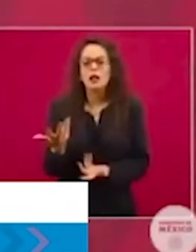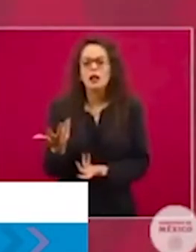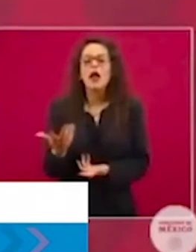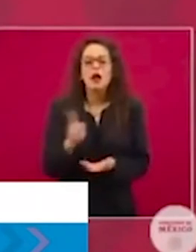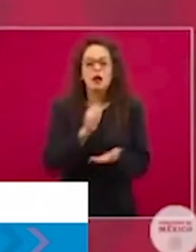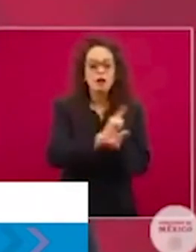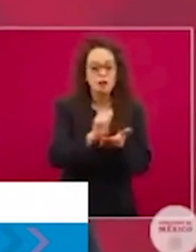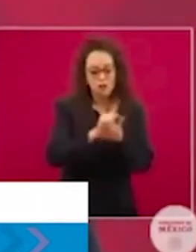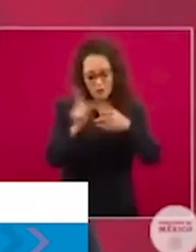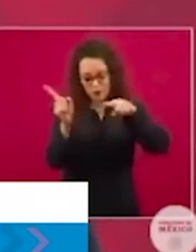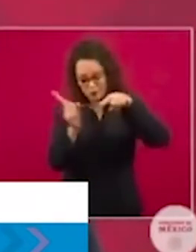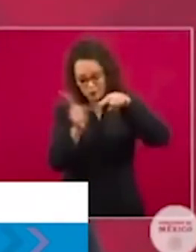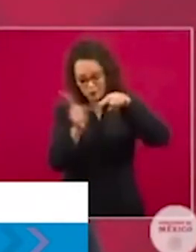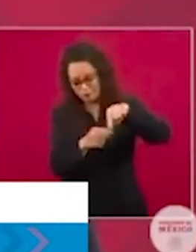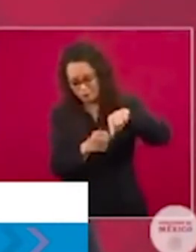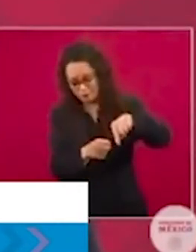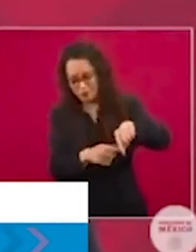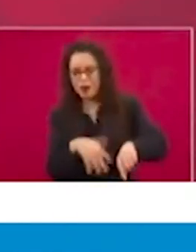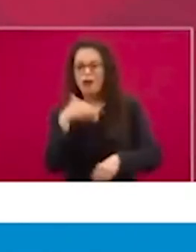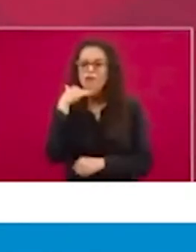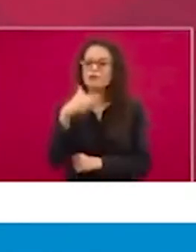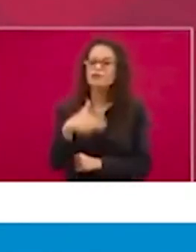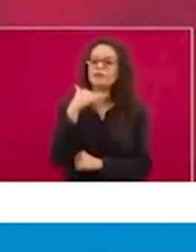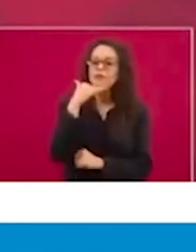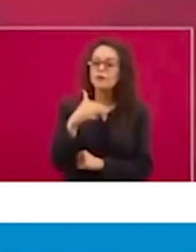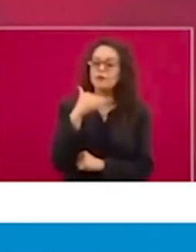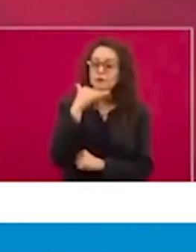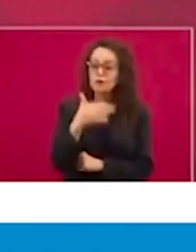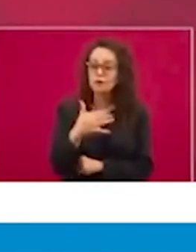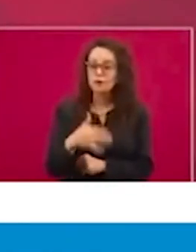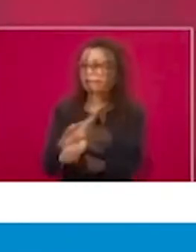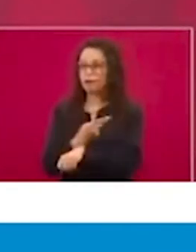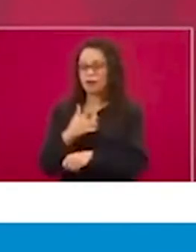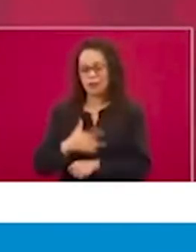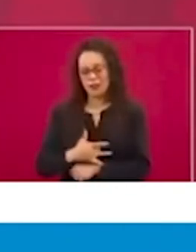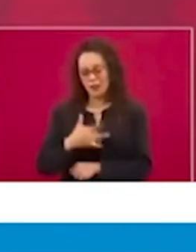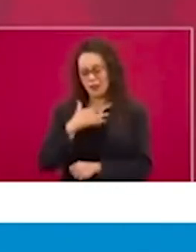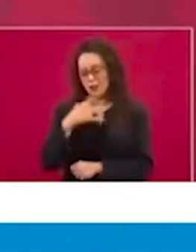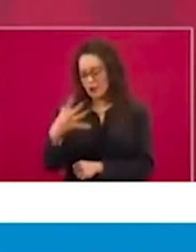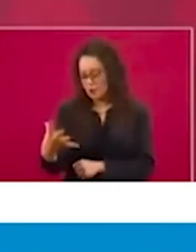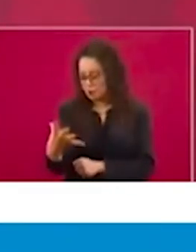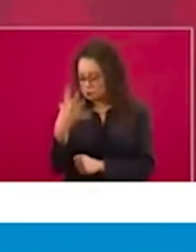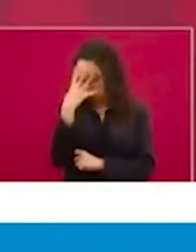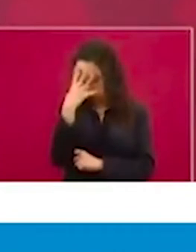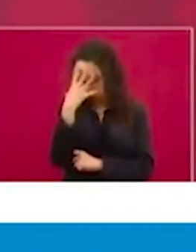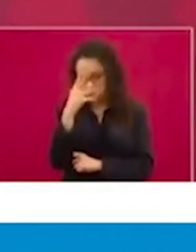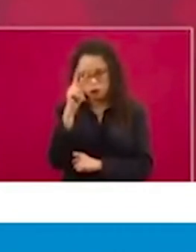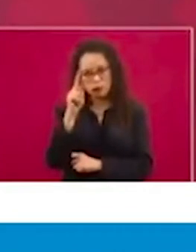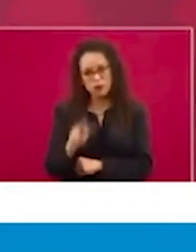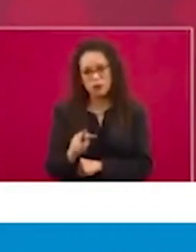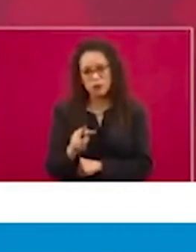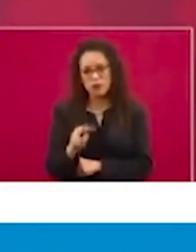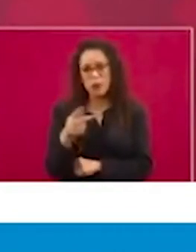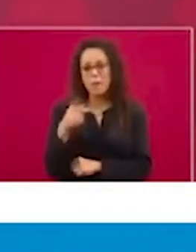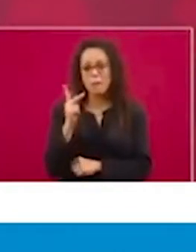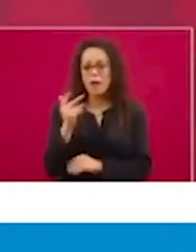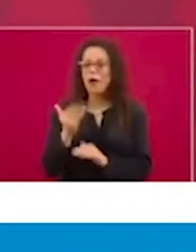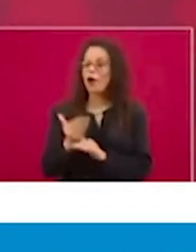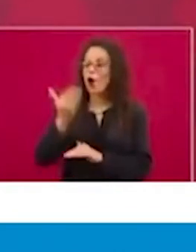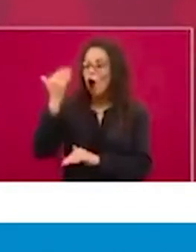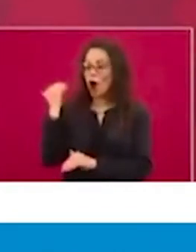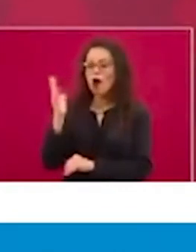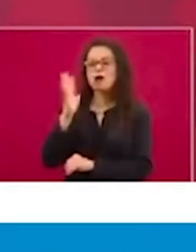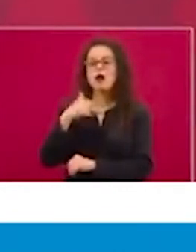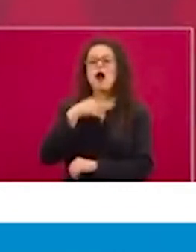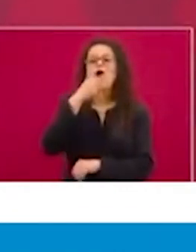esto que está sucediendo, que es muy vergonzoso, lo advertimos, dijimos